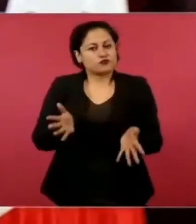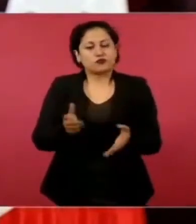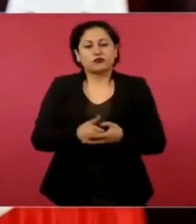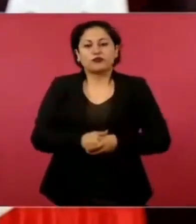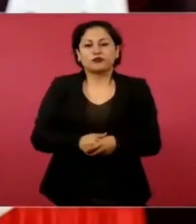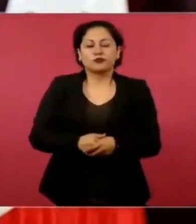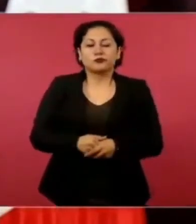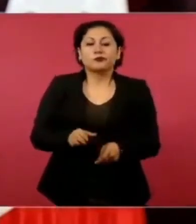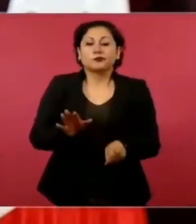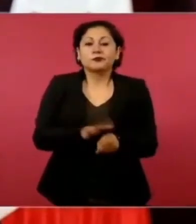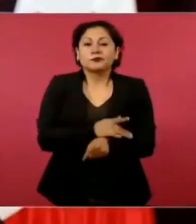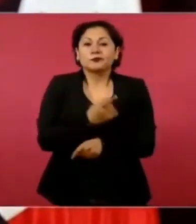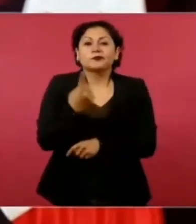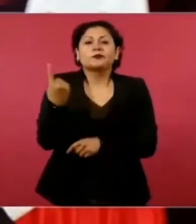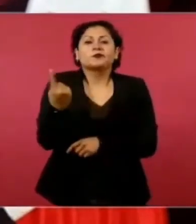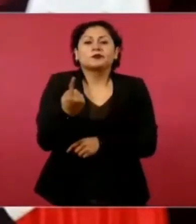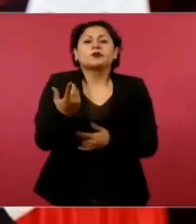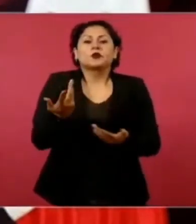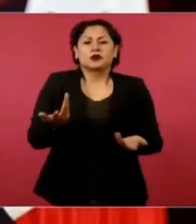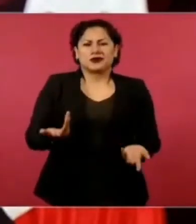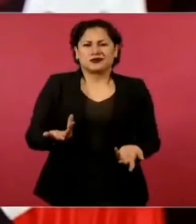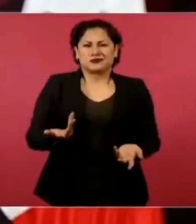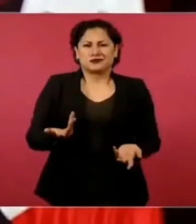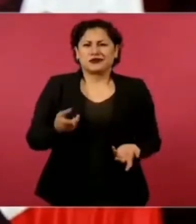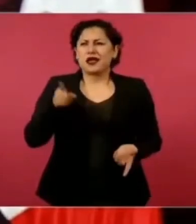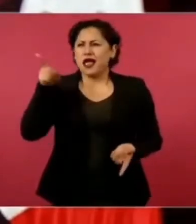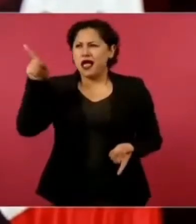¿Y por qué? ¿A qué se debe?